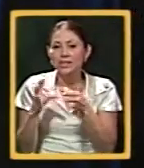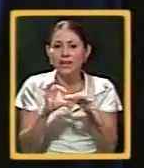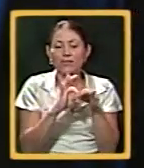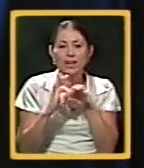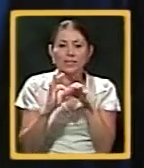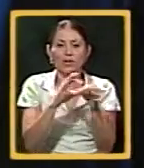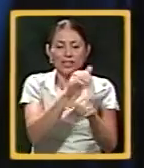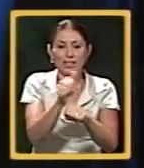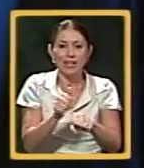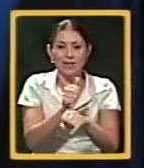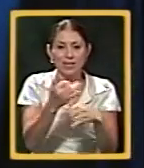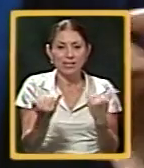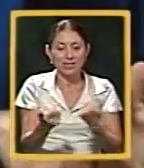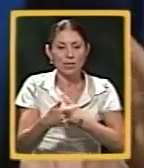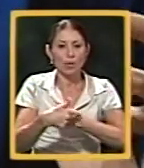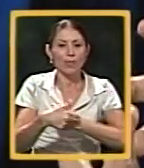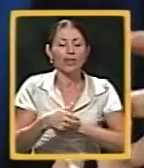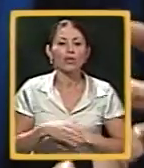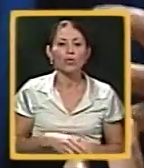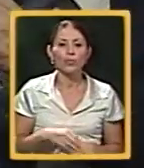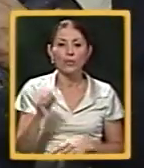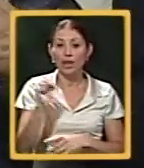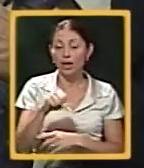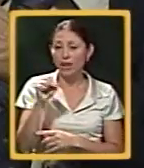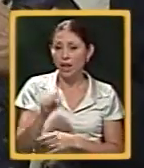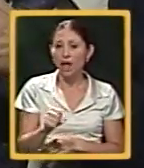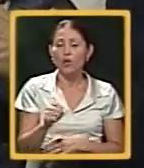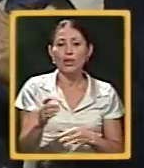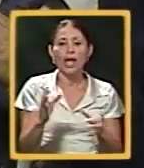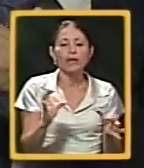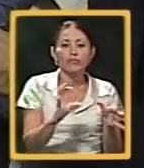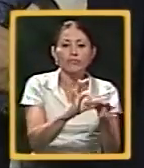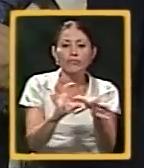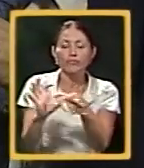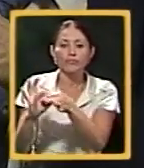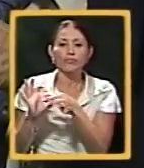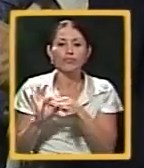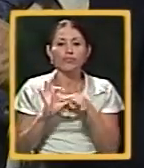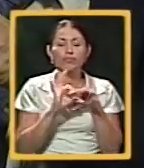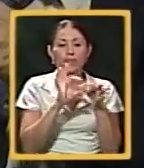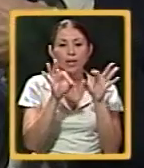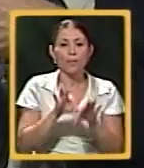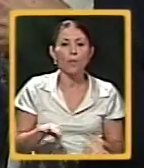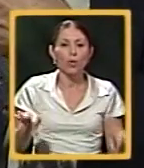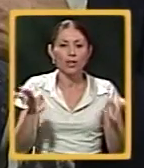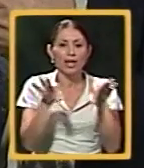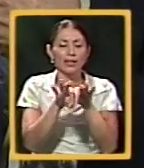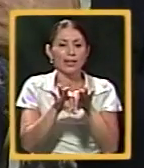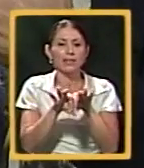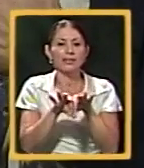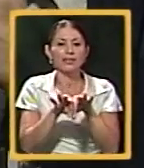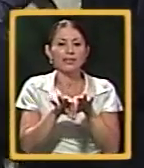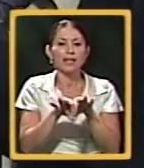establecen en este momento, ¿verdad? Claro, y hay unas alianzas importantes ahí donde